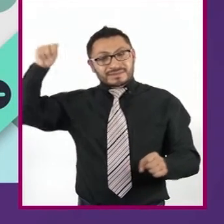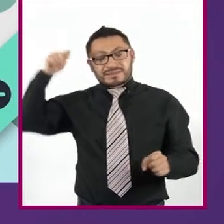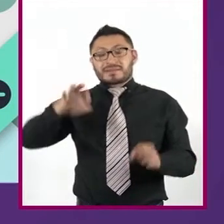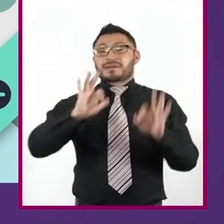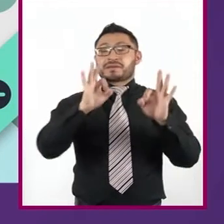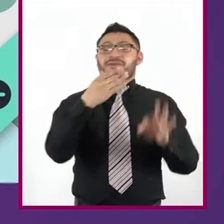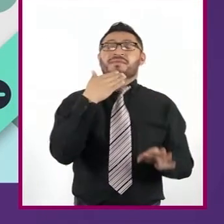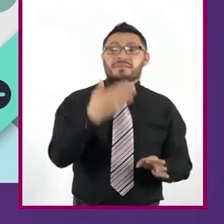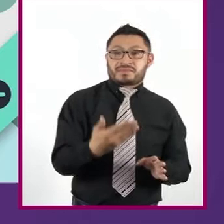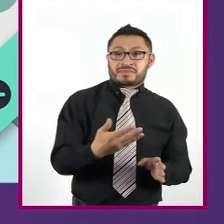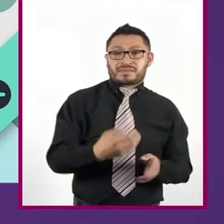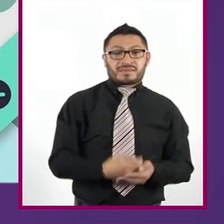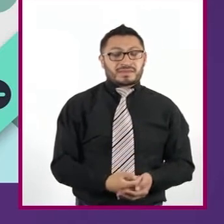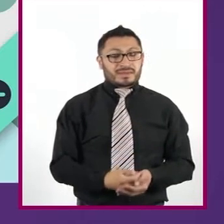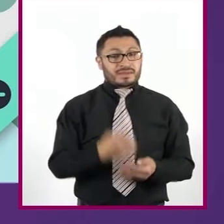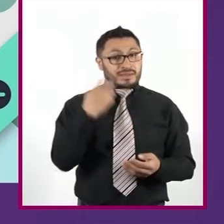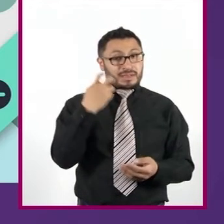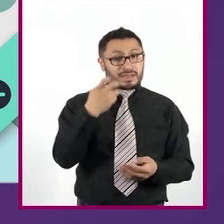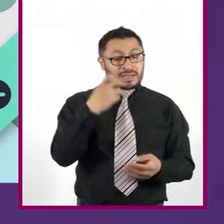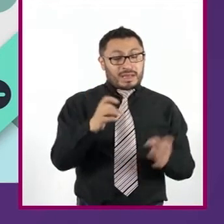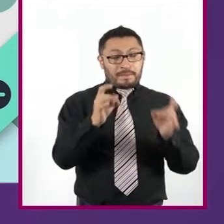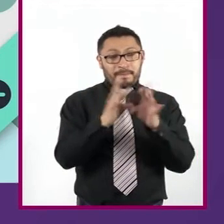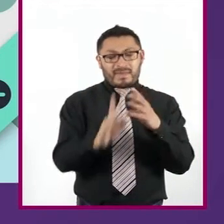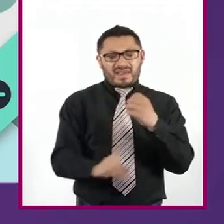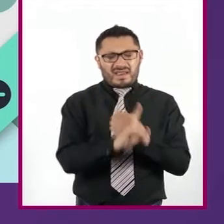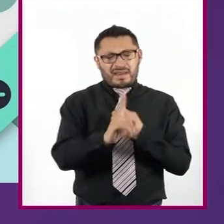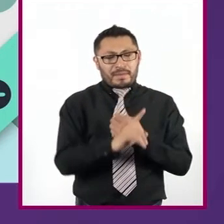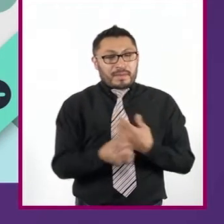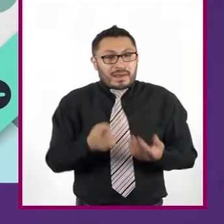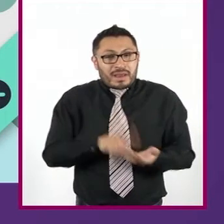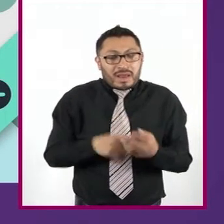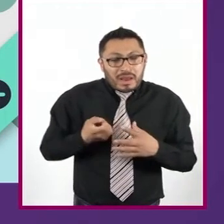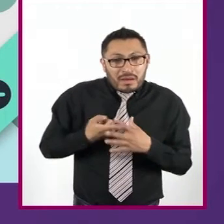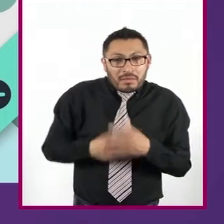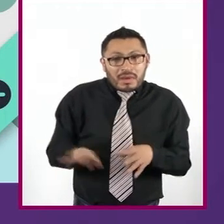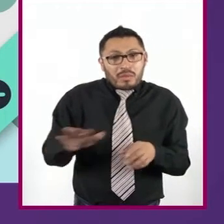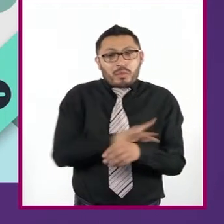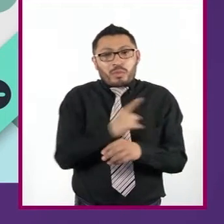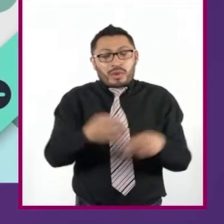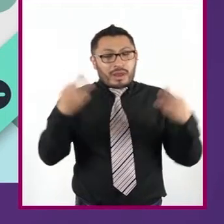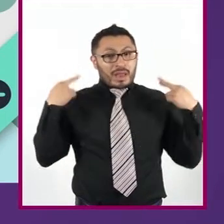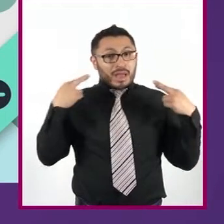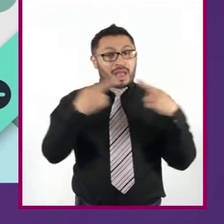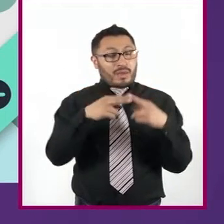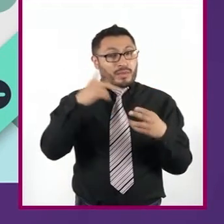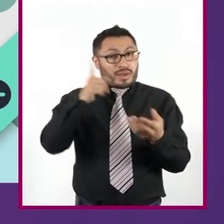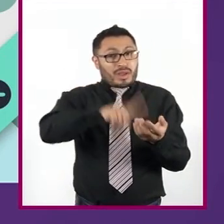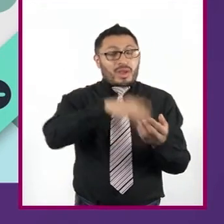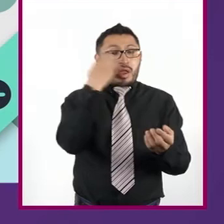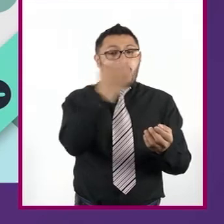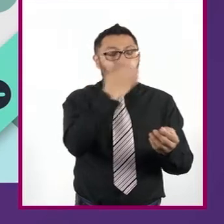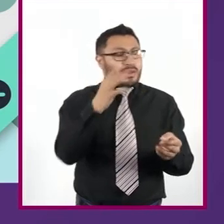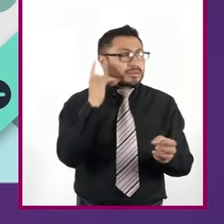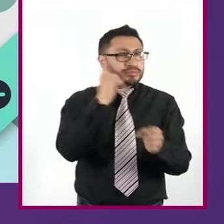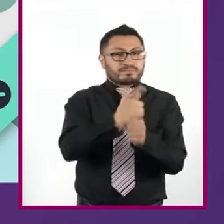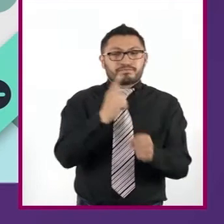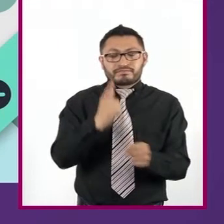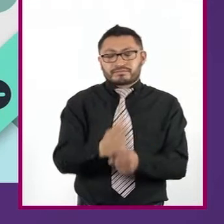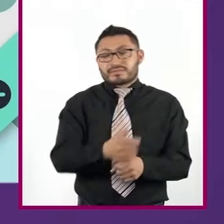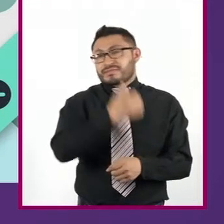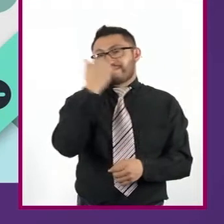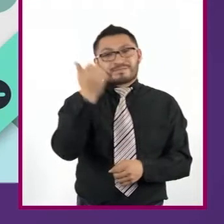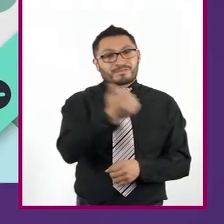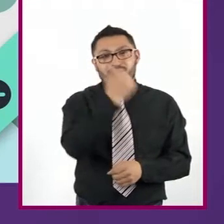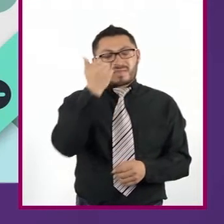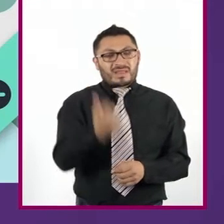es correcta? Esta situación problemática se originó porque los profesores de la escuela se encontraron con que el rendimiento